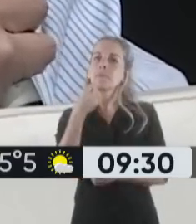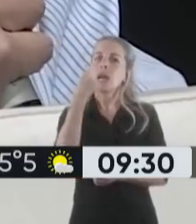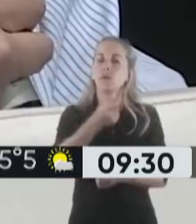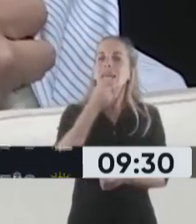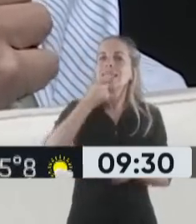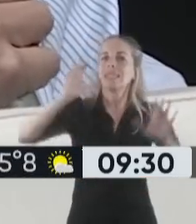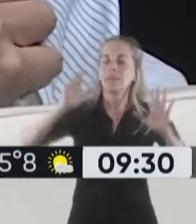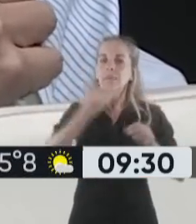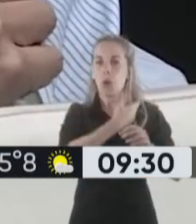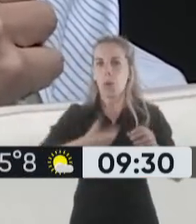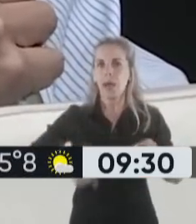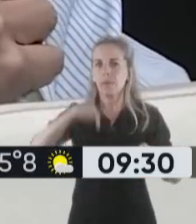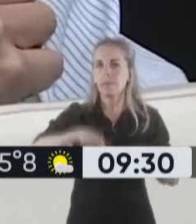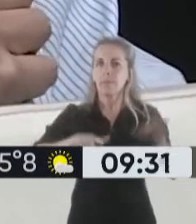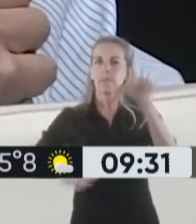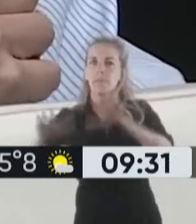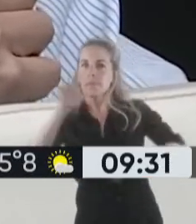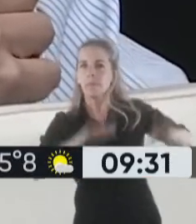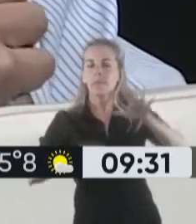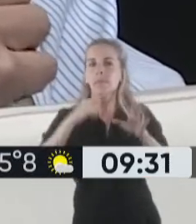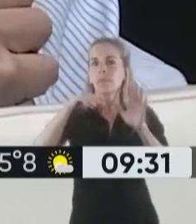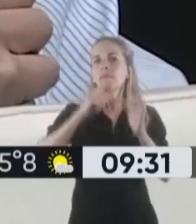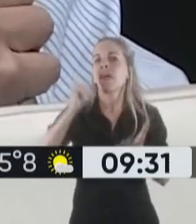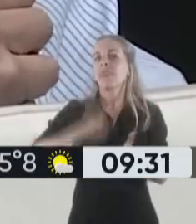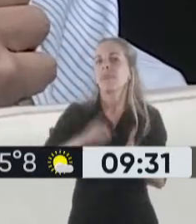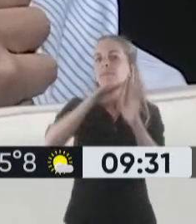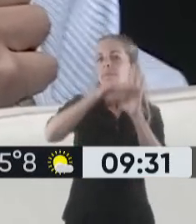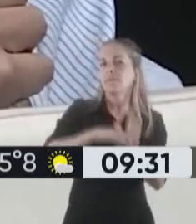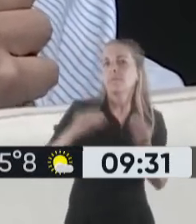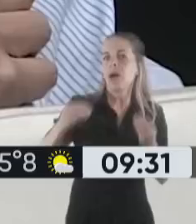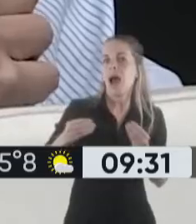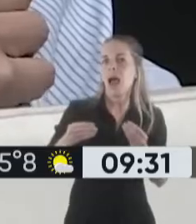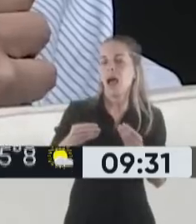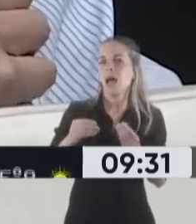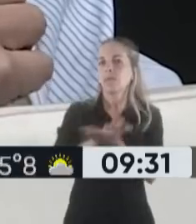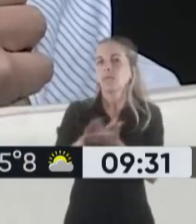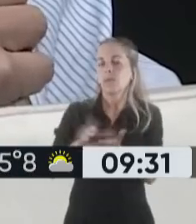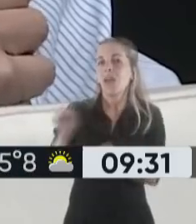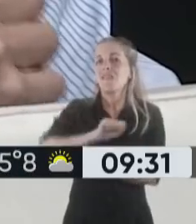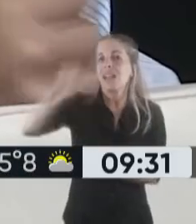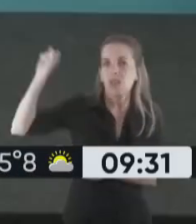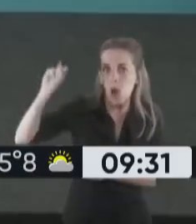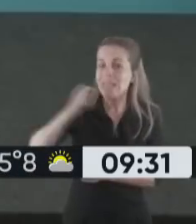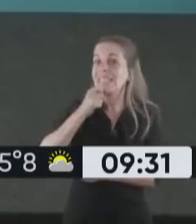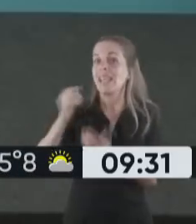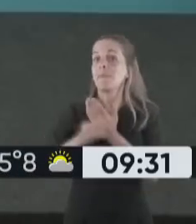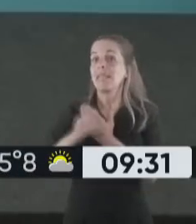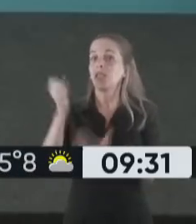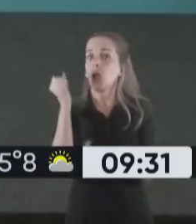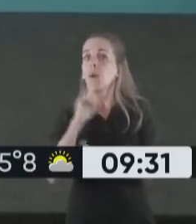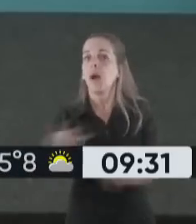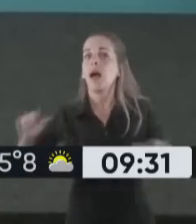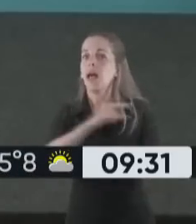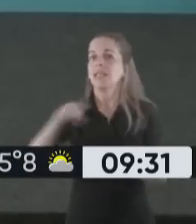el gobierno está preparando una nueva serie de medidas contra la inflación y si las va a anunciar Sergio Massa la próxima semana. El